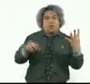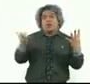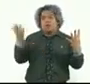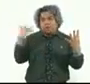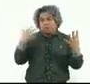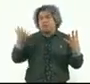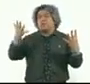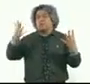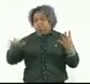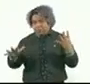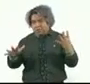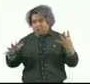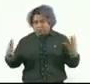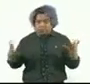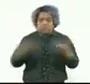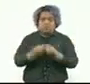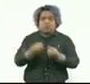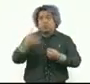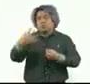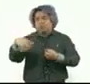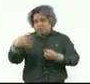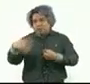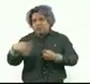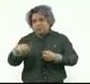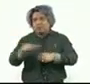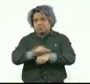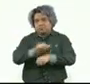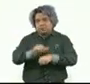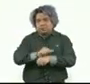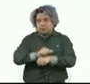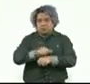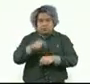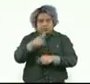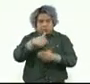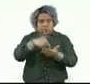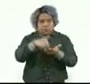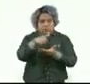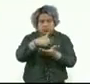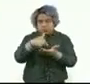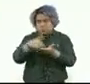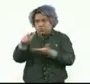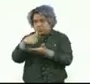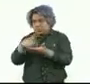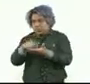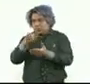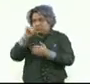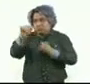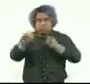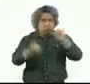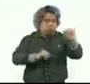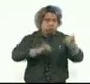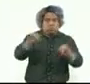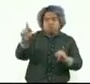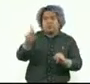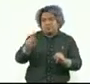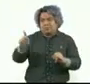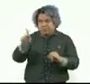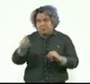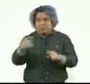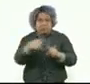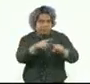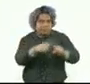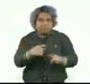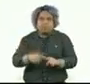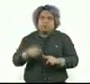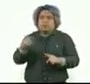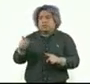desplegadas, entonces vienen a reforzar, tendremos 14 haciendo este trabajo en las zonas más de